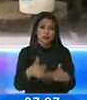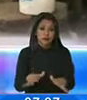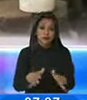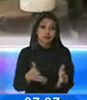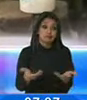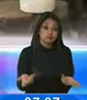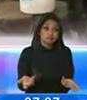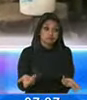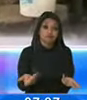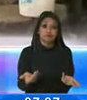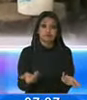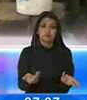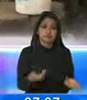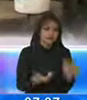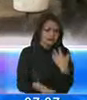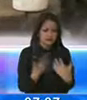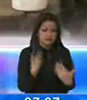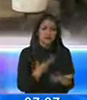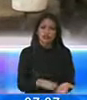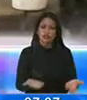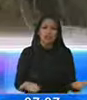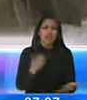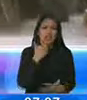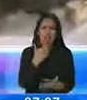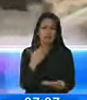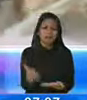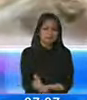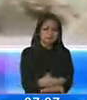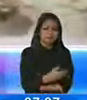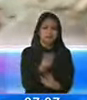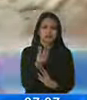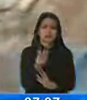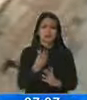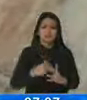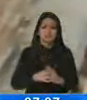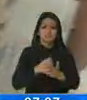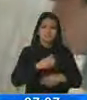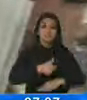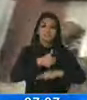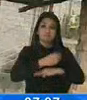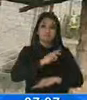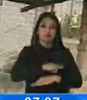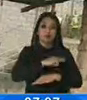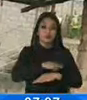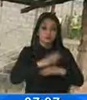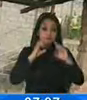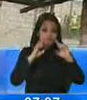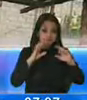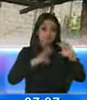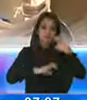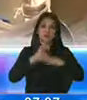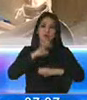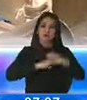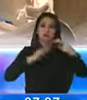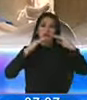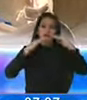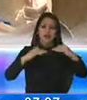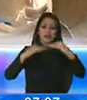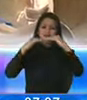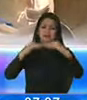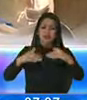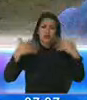de sacar lo que más se pudo. Las autoridades municipales acudieron al lugar para evaluar la situación de la vivienda construida en